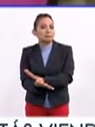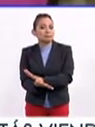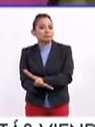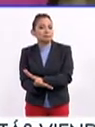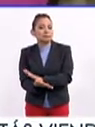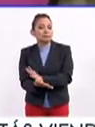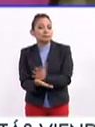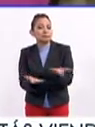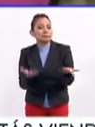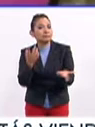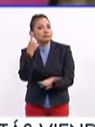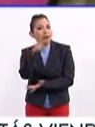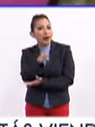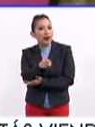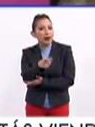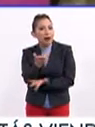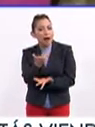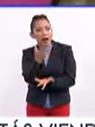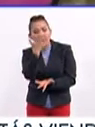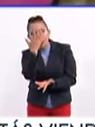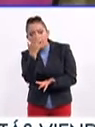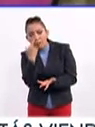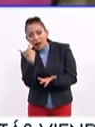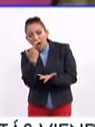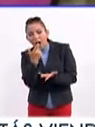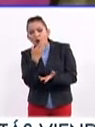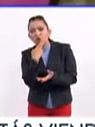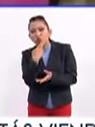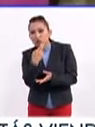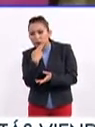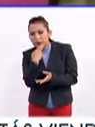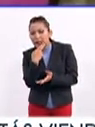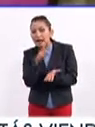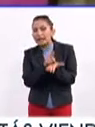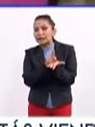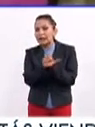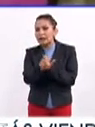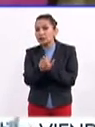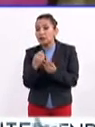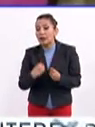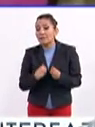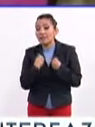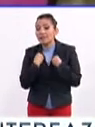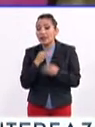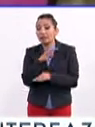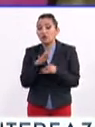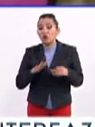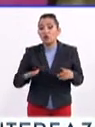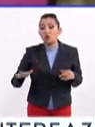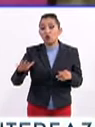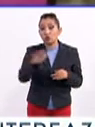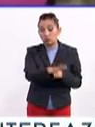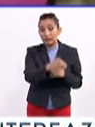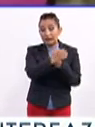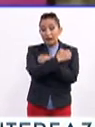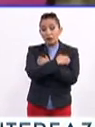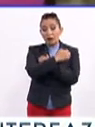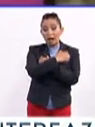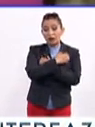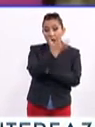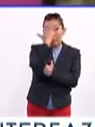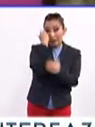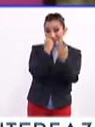Para poner en práctica, para hacer vigentes los derechos en la vida social, la educación en